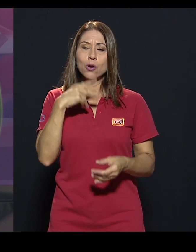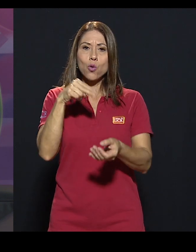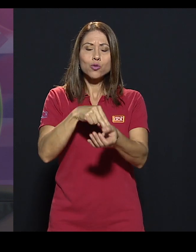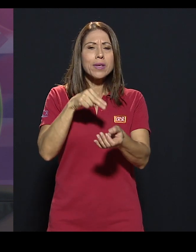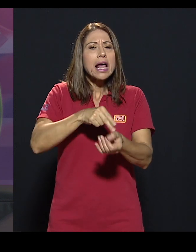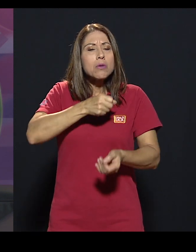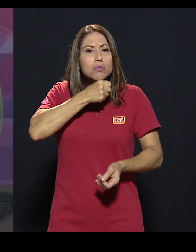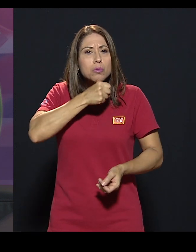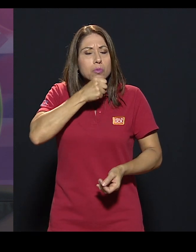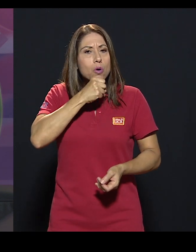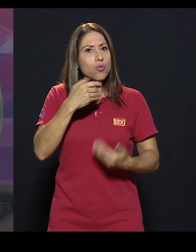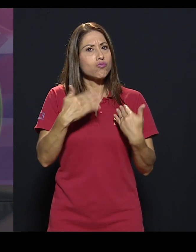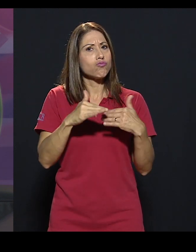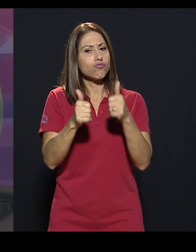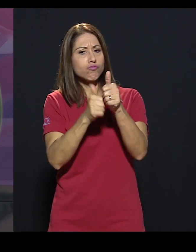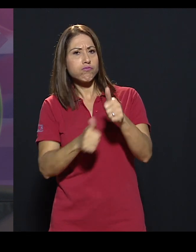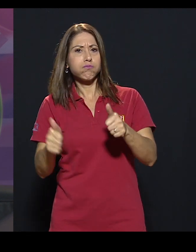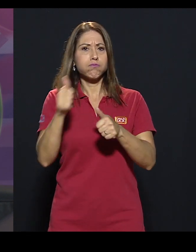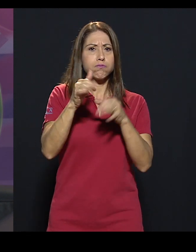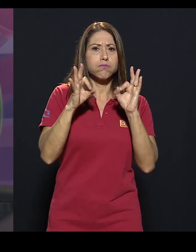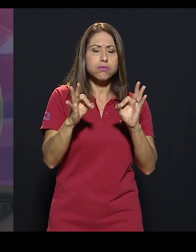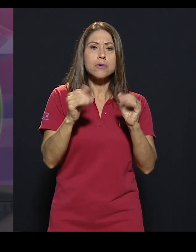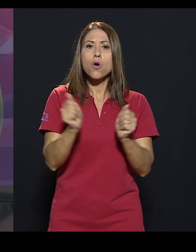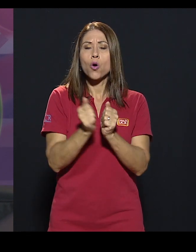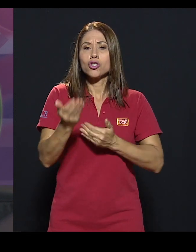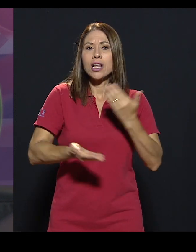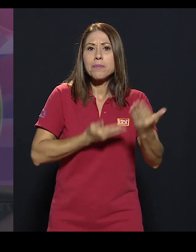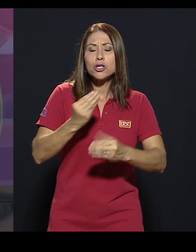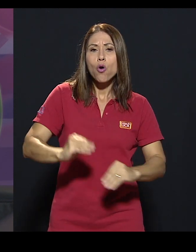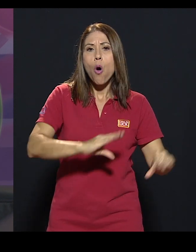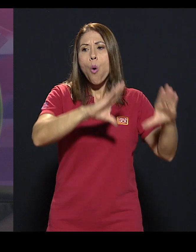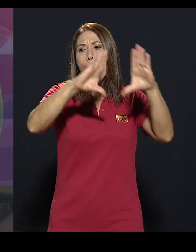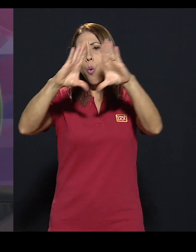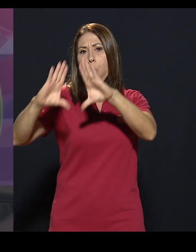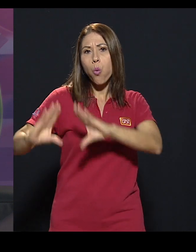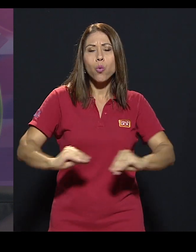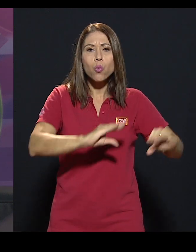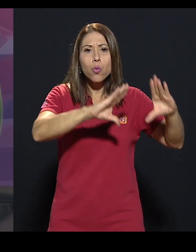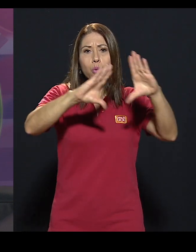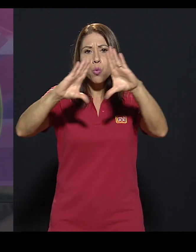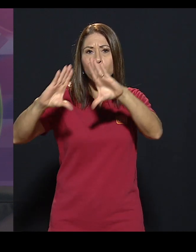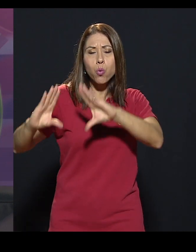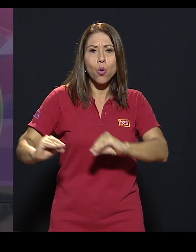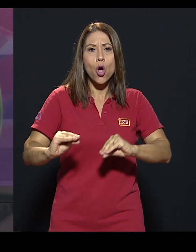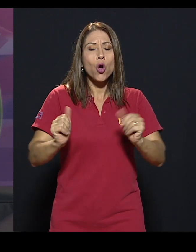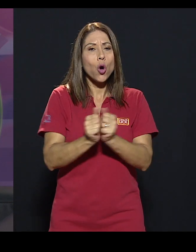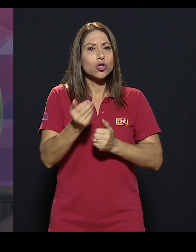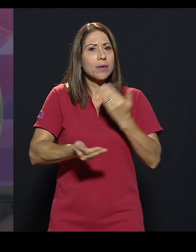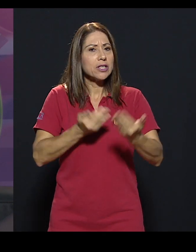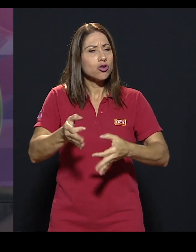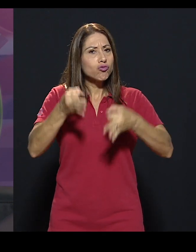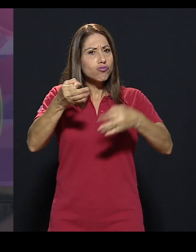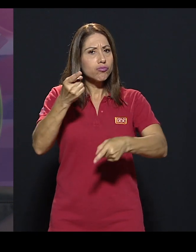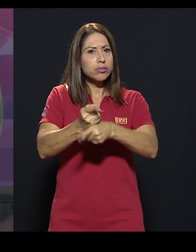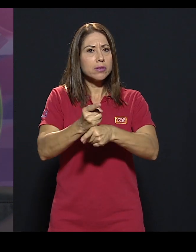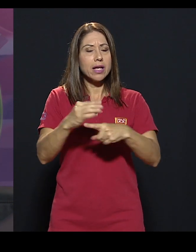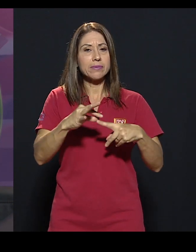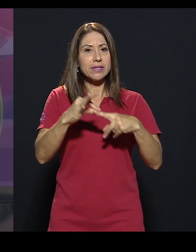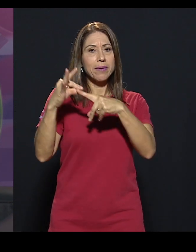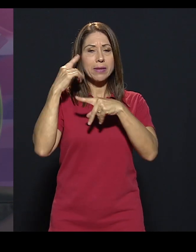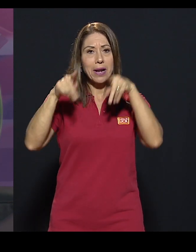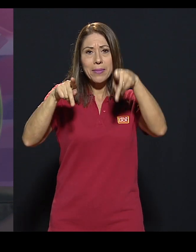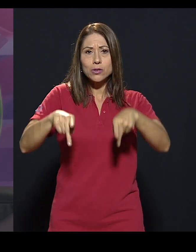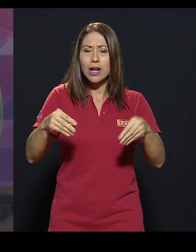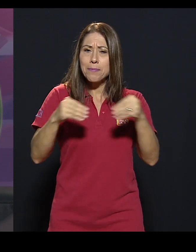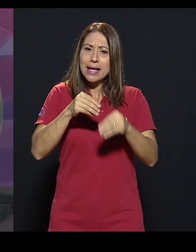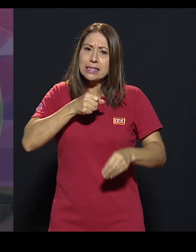primer orden para las personas adultas mayores con servicio de 24 horas, con servicios oportunos, especialmente para las personas de mayor edad,